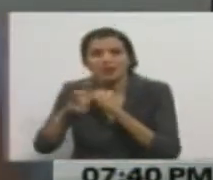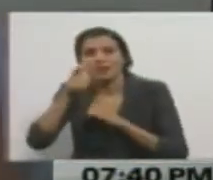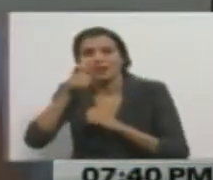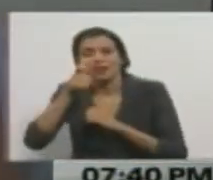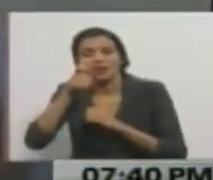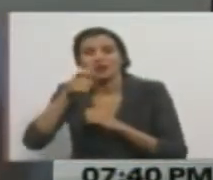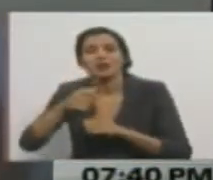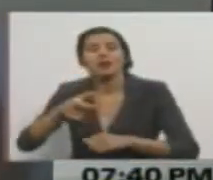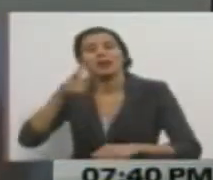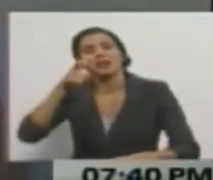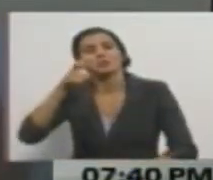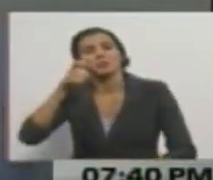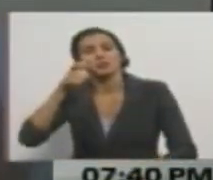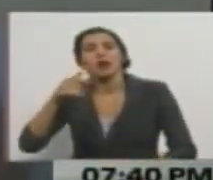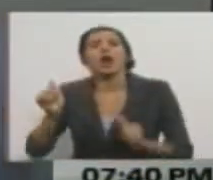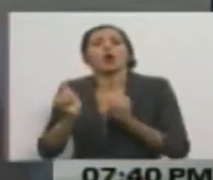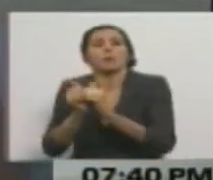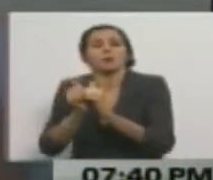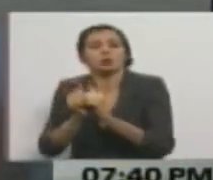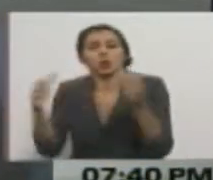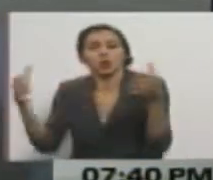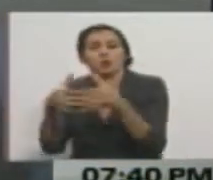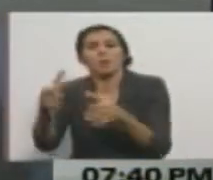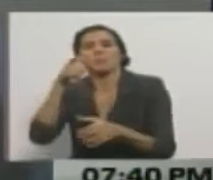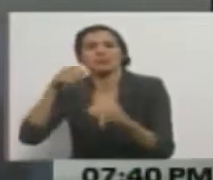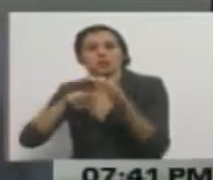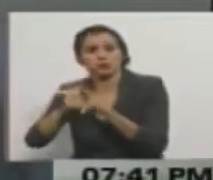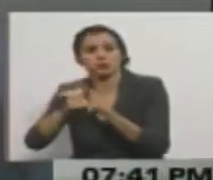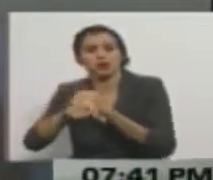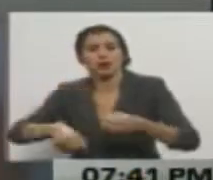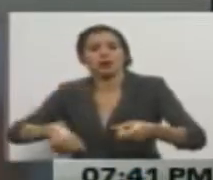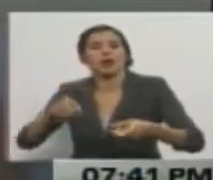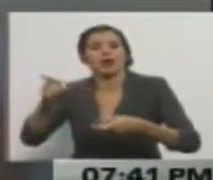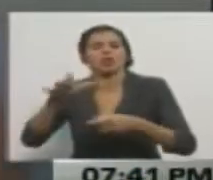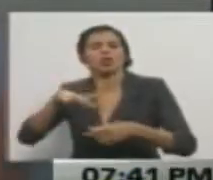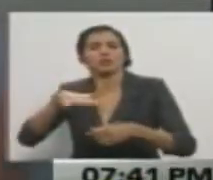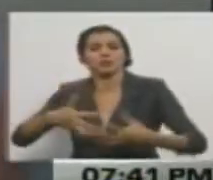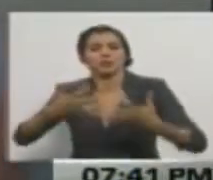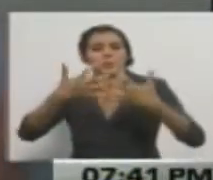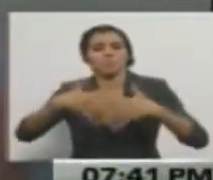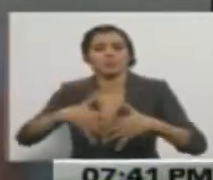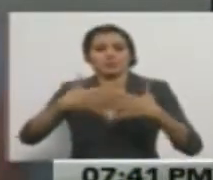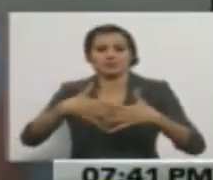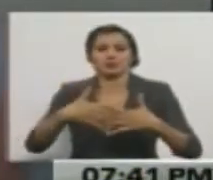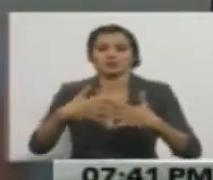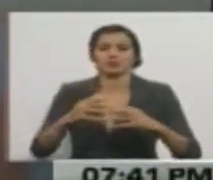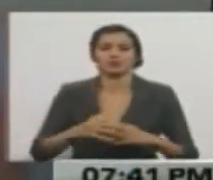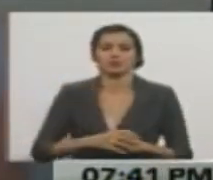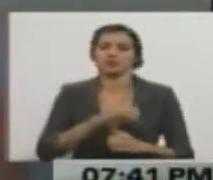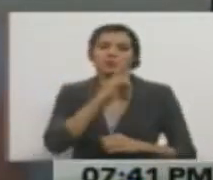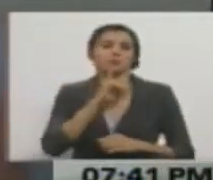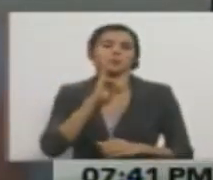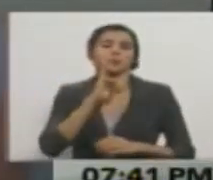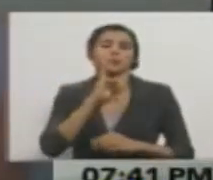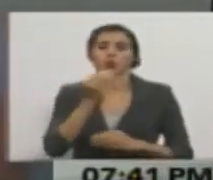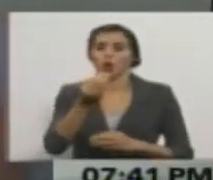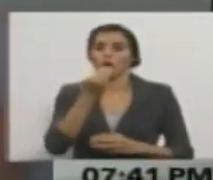Nacional para los Derechos Socioeconómicos a la empresa Preparados